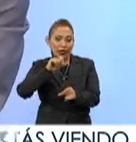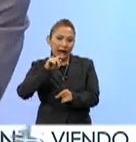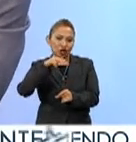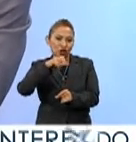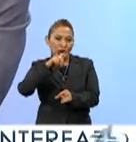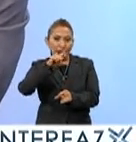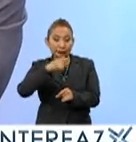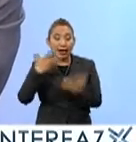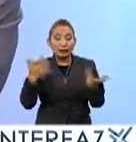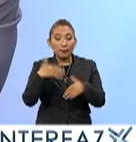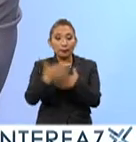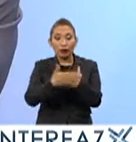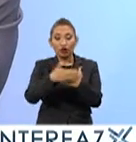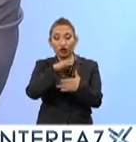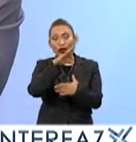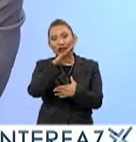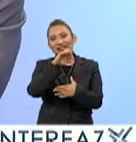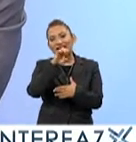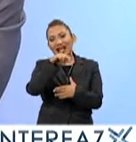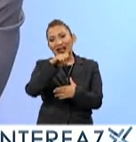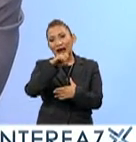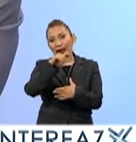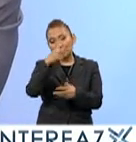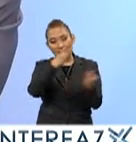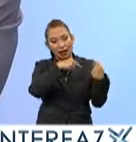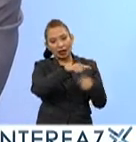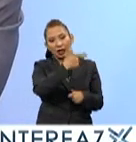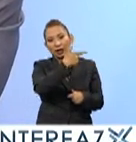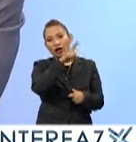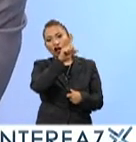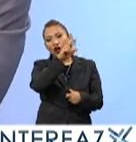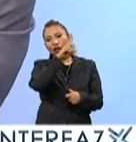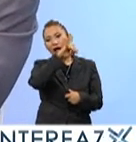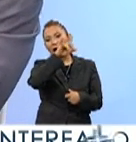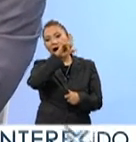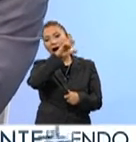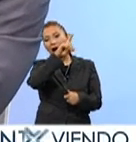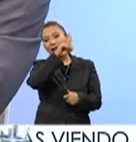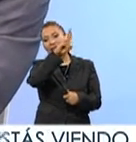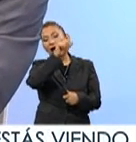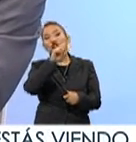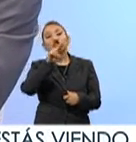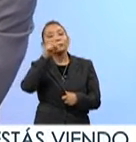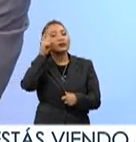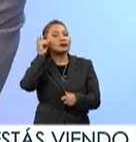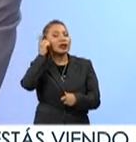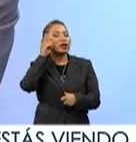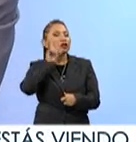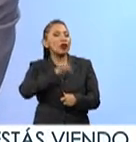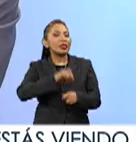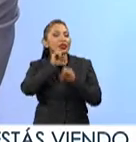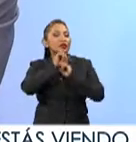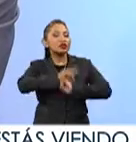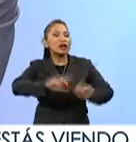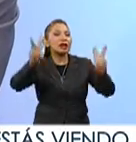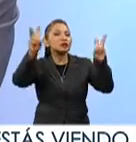se celebrará en el CENART. Y para ello está con nosotros Gloria Jadra Gutiérrez, subdirectora de Difusión y Asuntos Internacionales